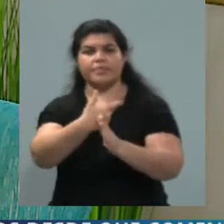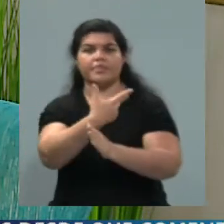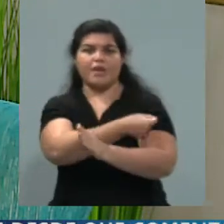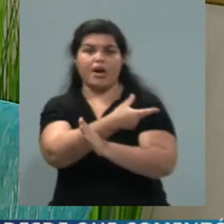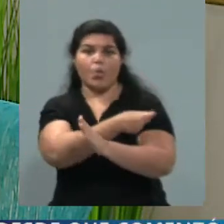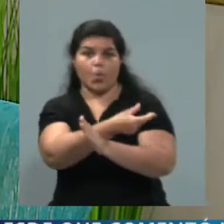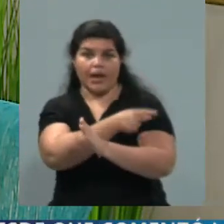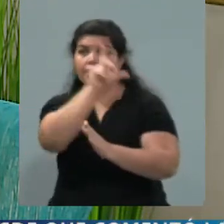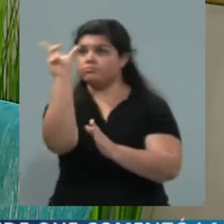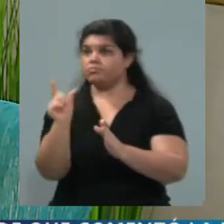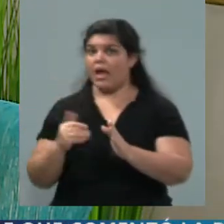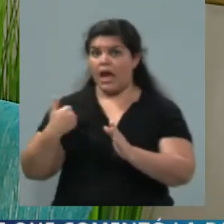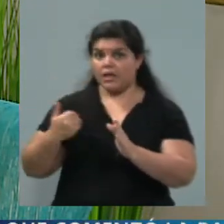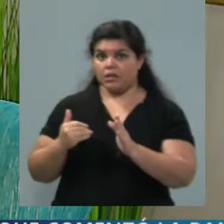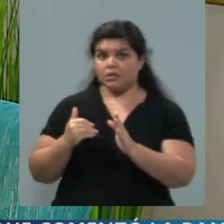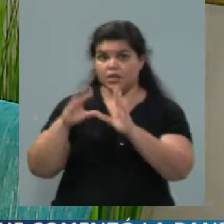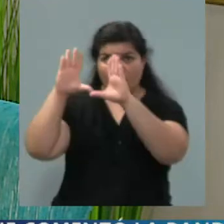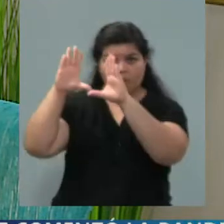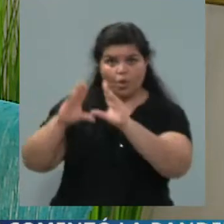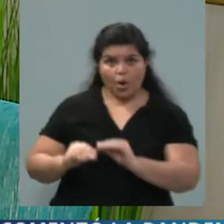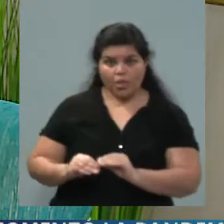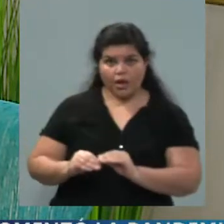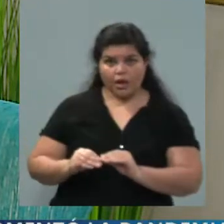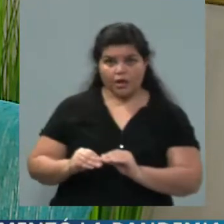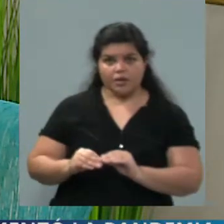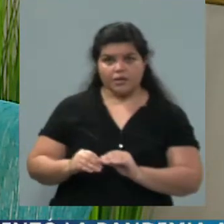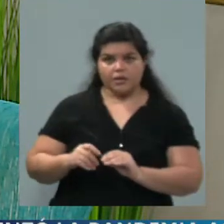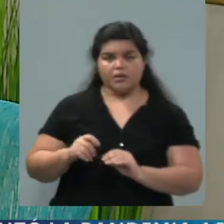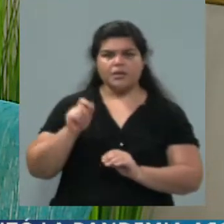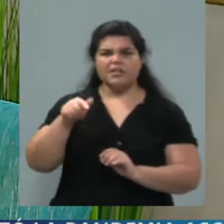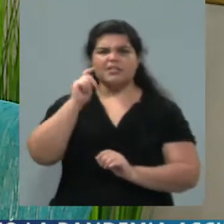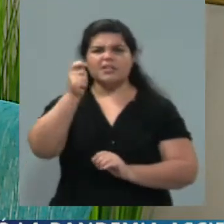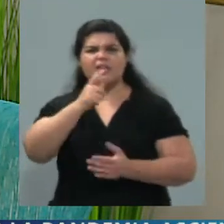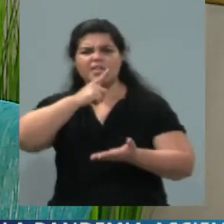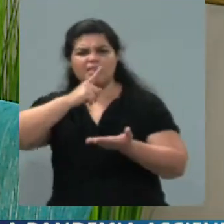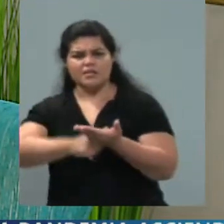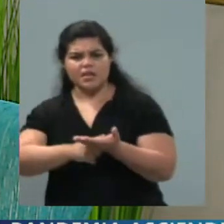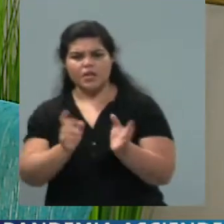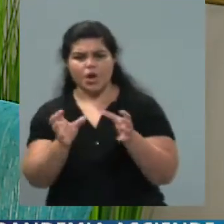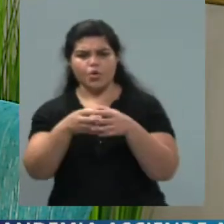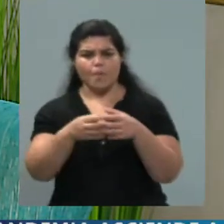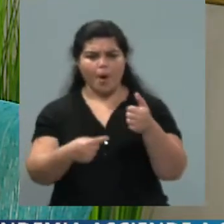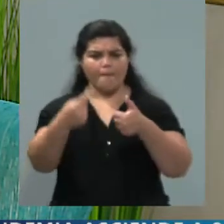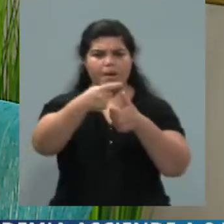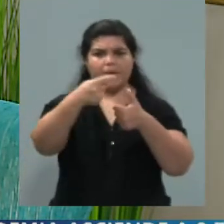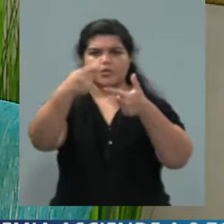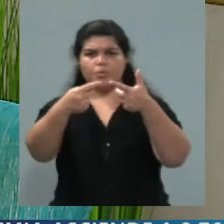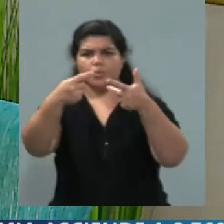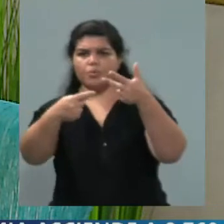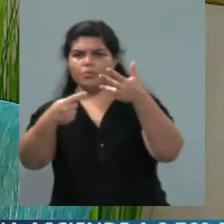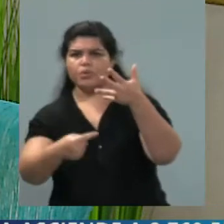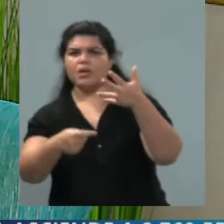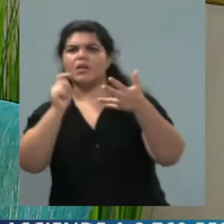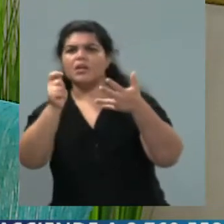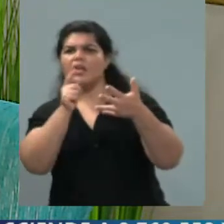digo, podrían haber sido la sugerencia de algún otro funcionario, de algún gobernador? Y se les pasó esto, ¿no? Teniendo en cuenta que cuando